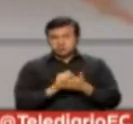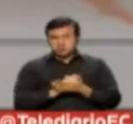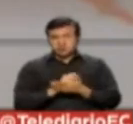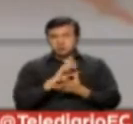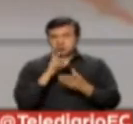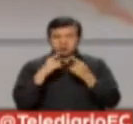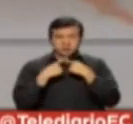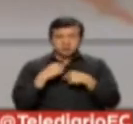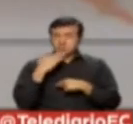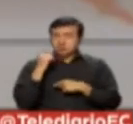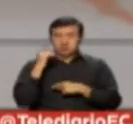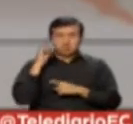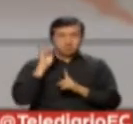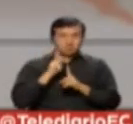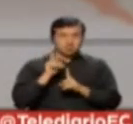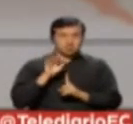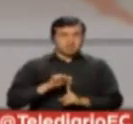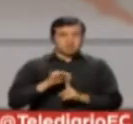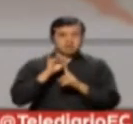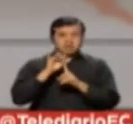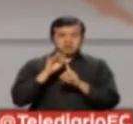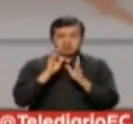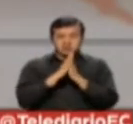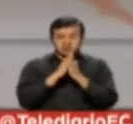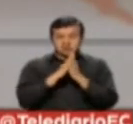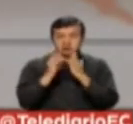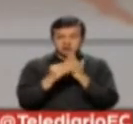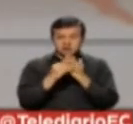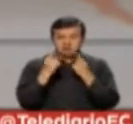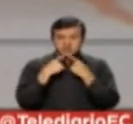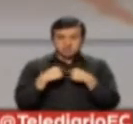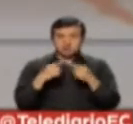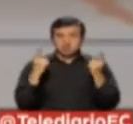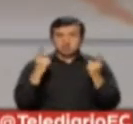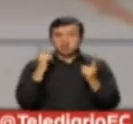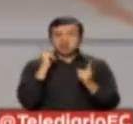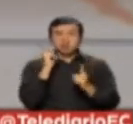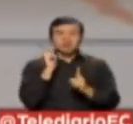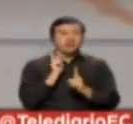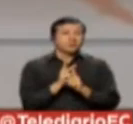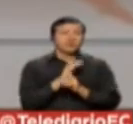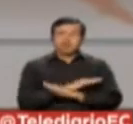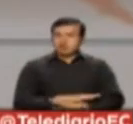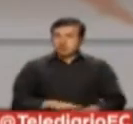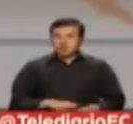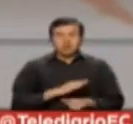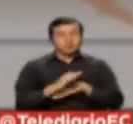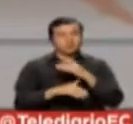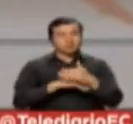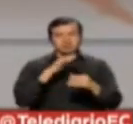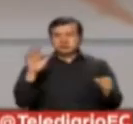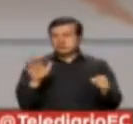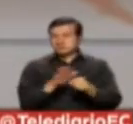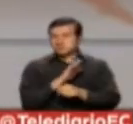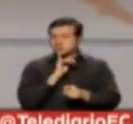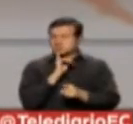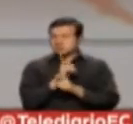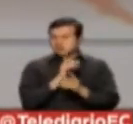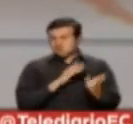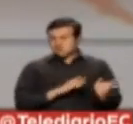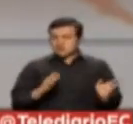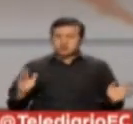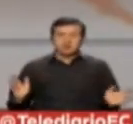publicaciones que las mejores historias como tal entonces de acuerdo es un proceso no es solamente una proclama sino que es un proceso completo para realmente